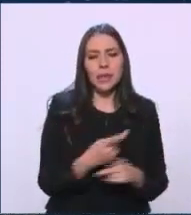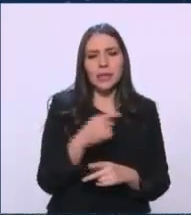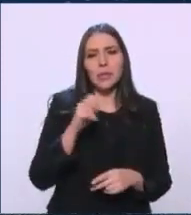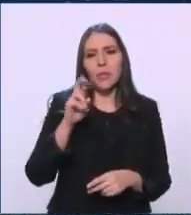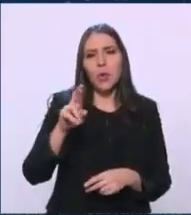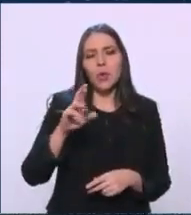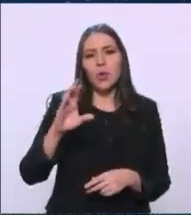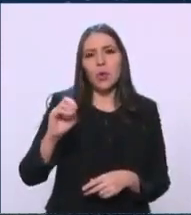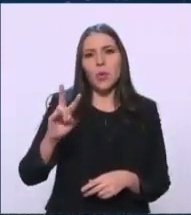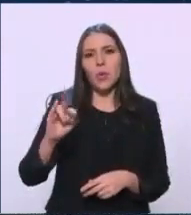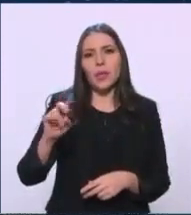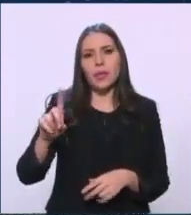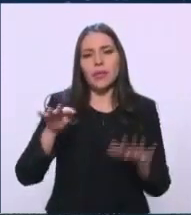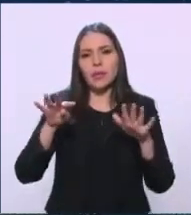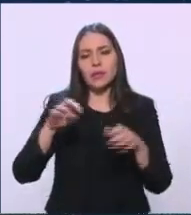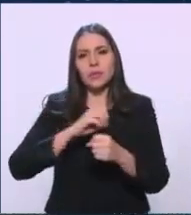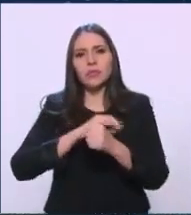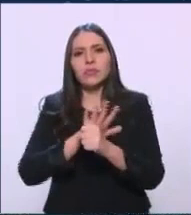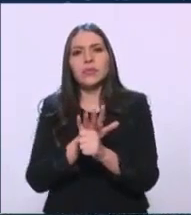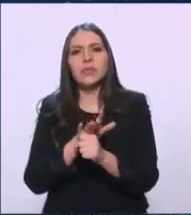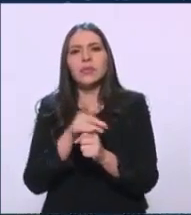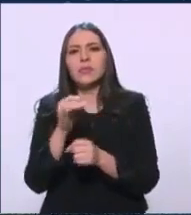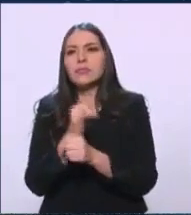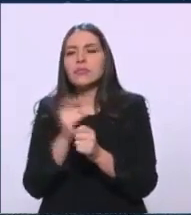enfermedad de COVID-19?